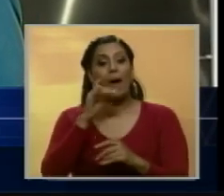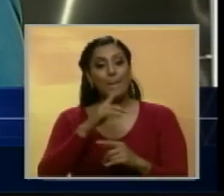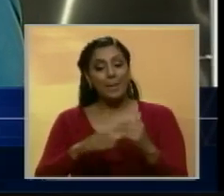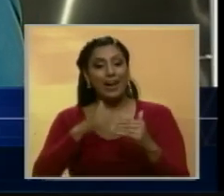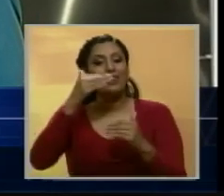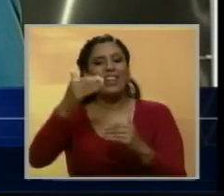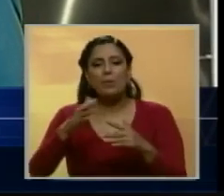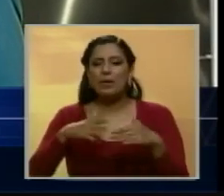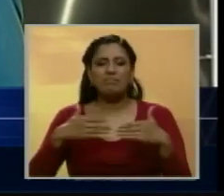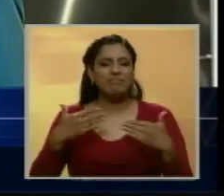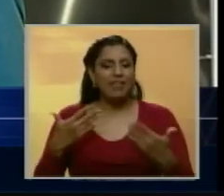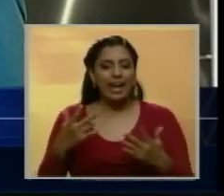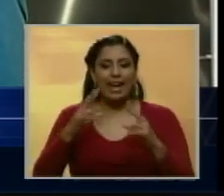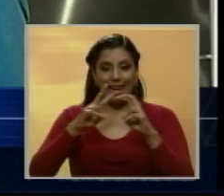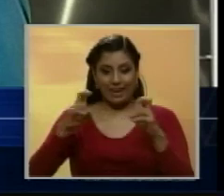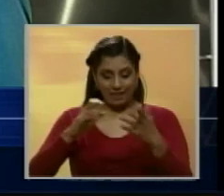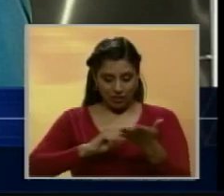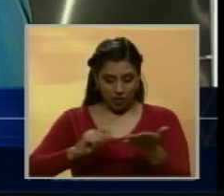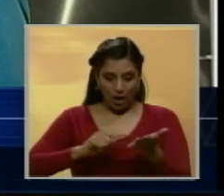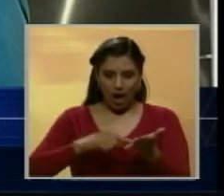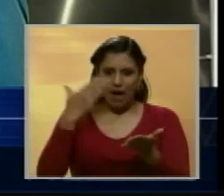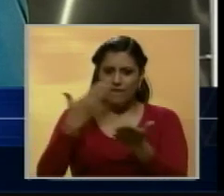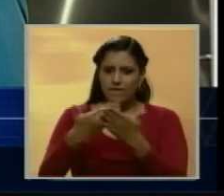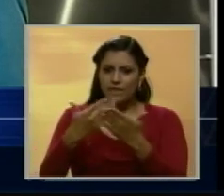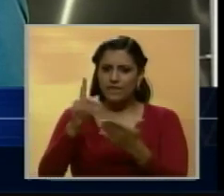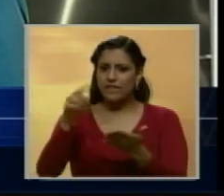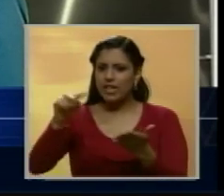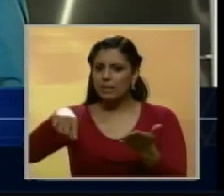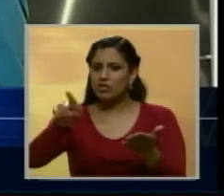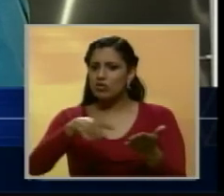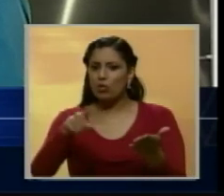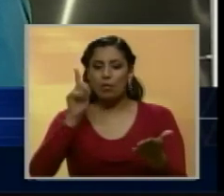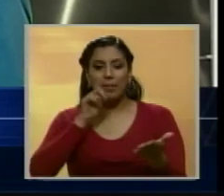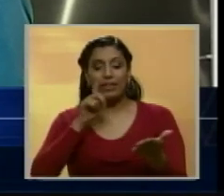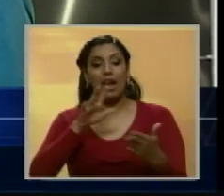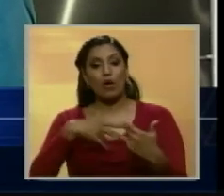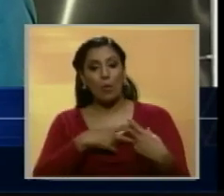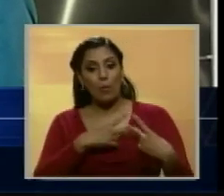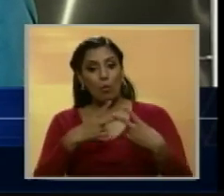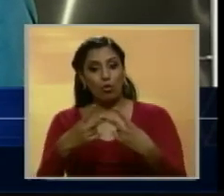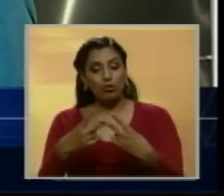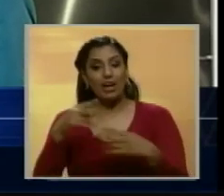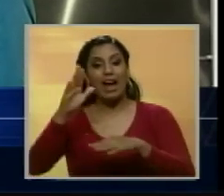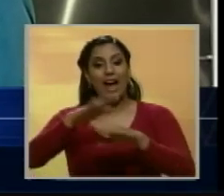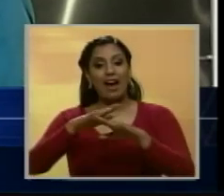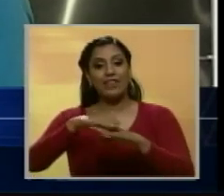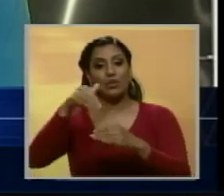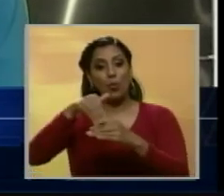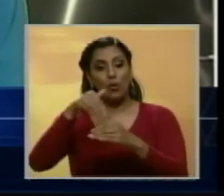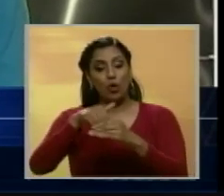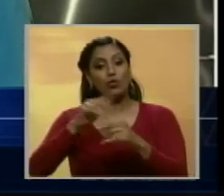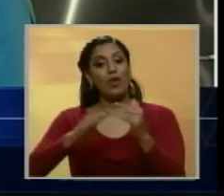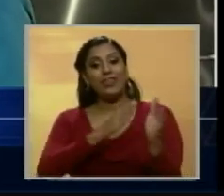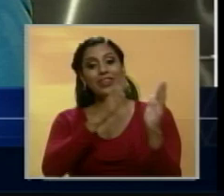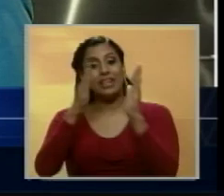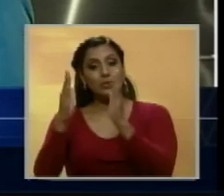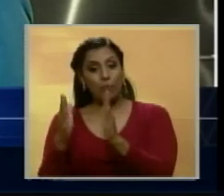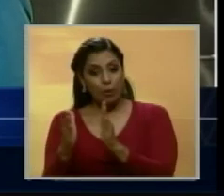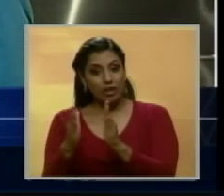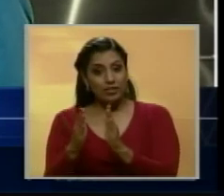siguiente paso sería la revisión de estas firmas donde se manifiesta la voluntad de convocar a referendo.